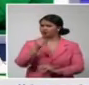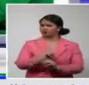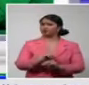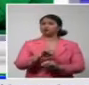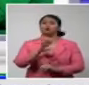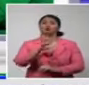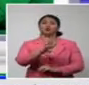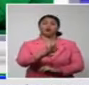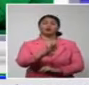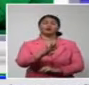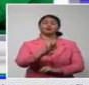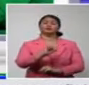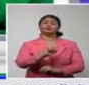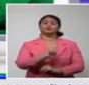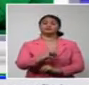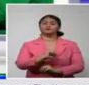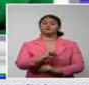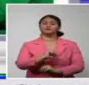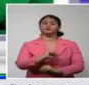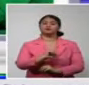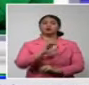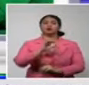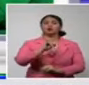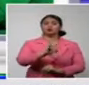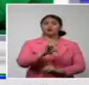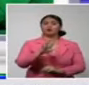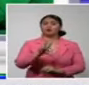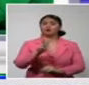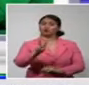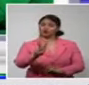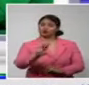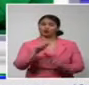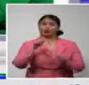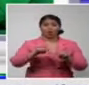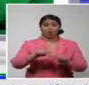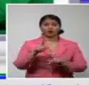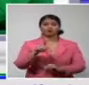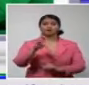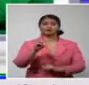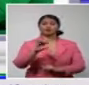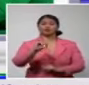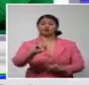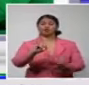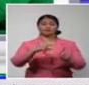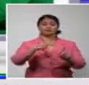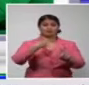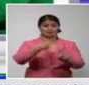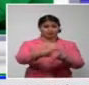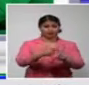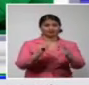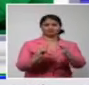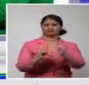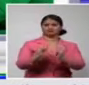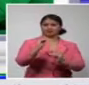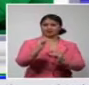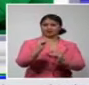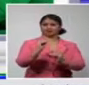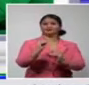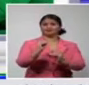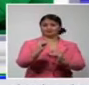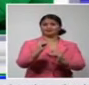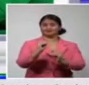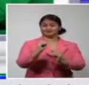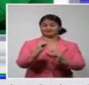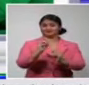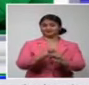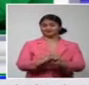942, podemos decir que fueron 106 más que el número de confirmados. Eso da un balance positivo. Ese